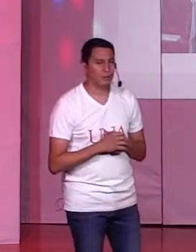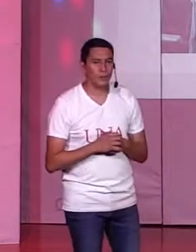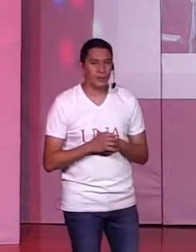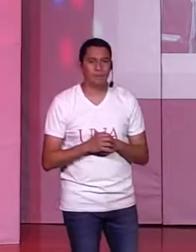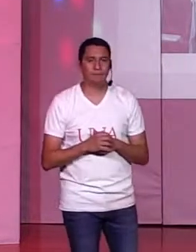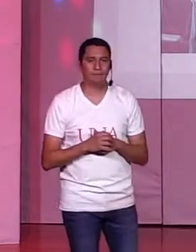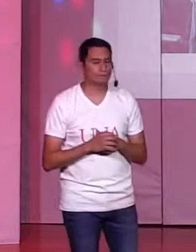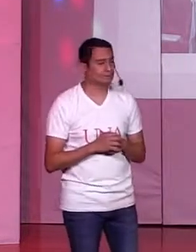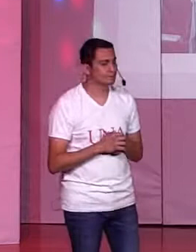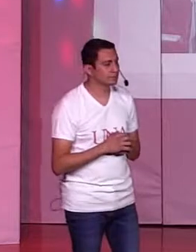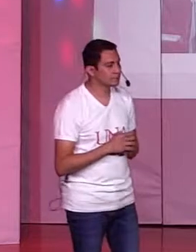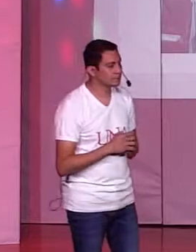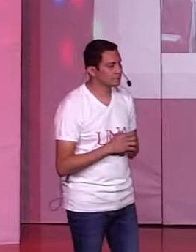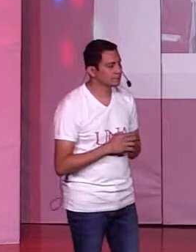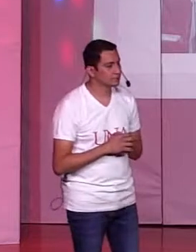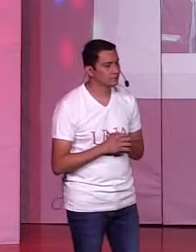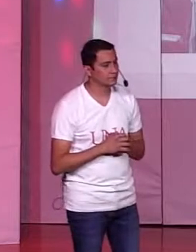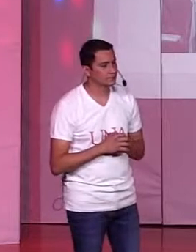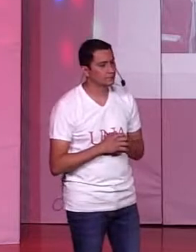Muy bien.